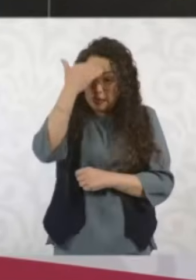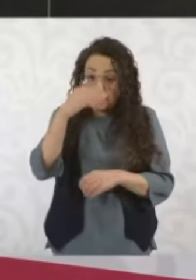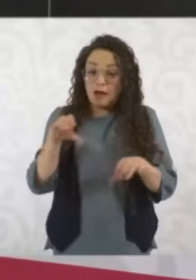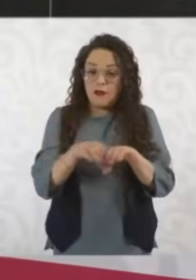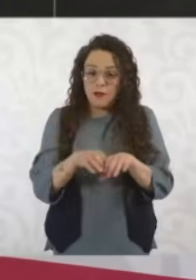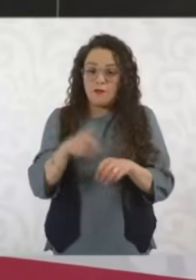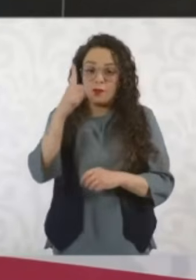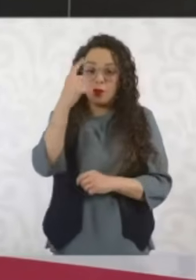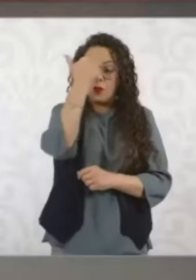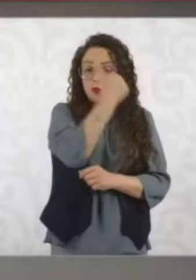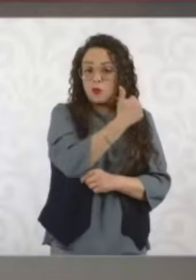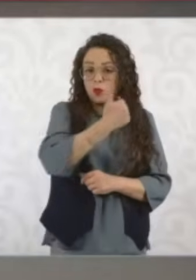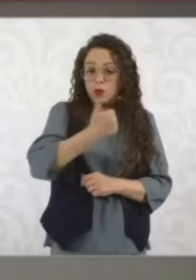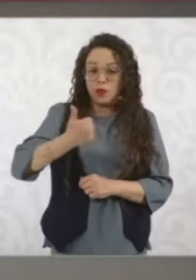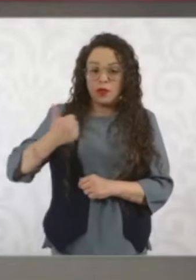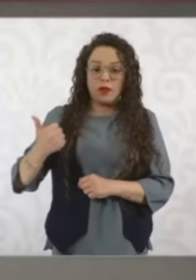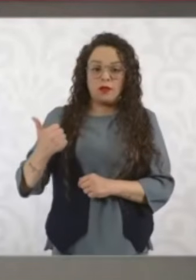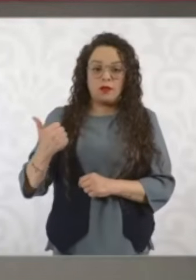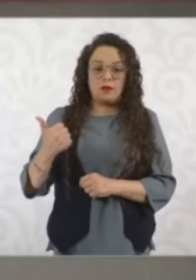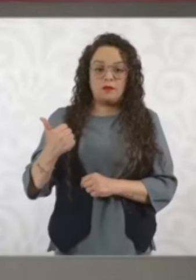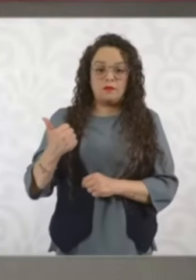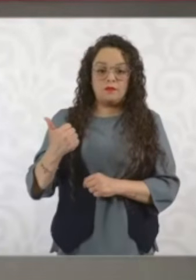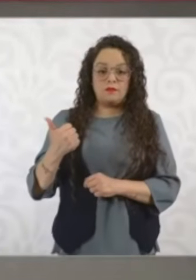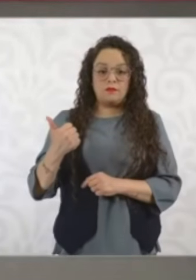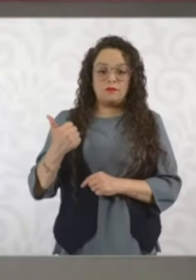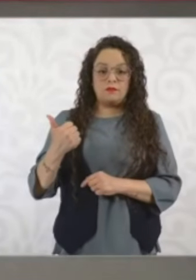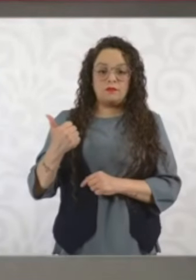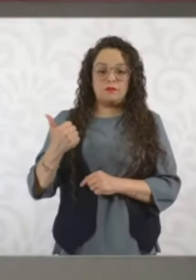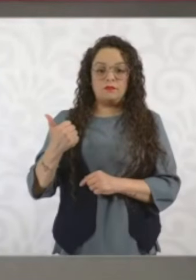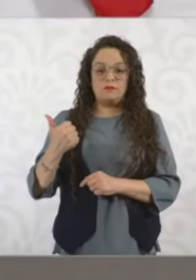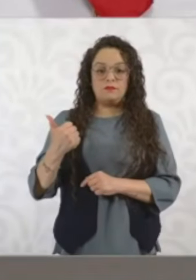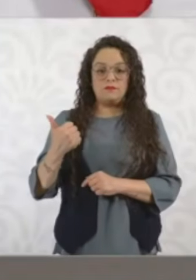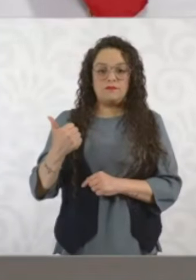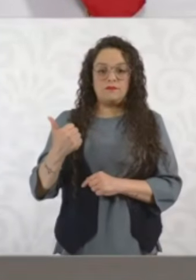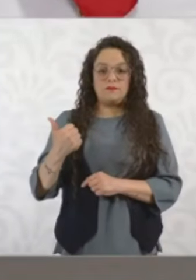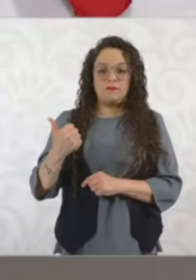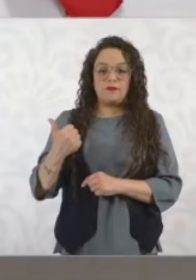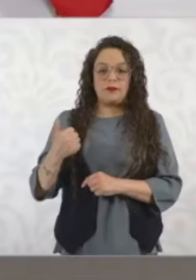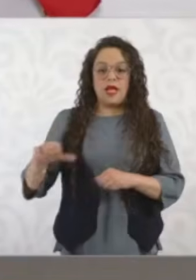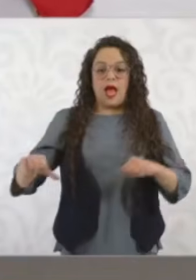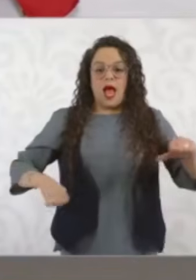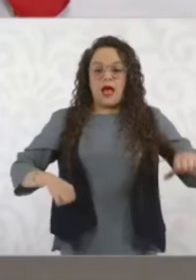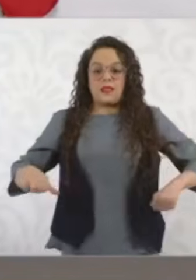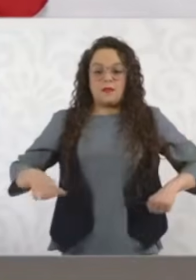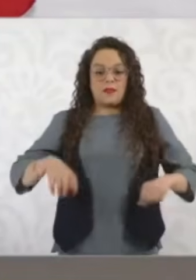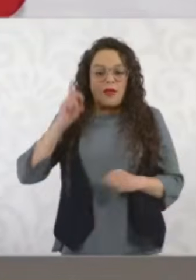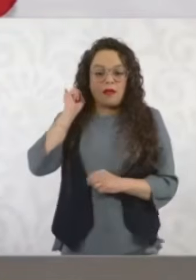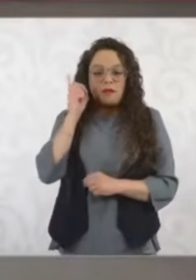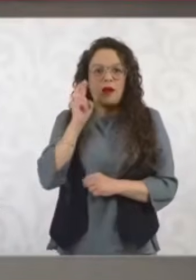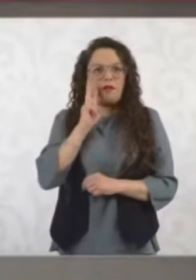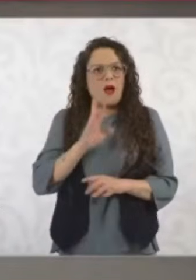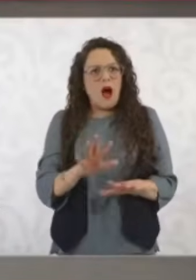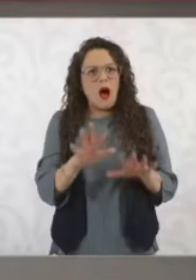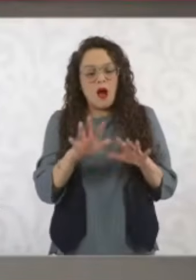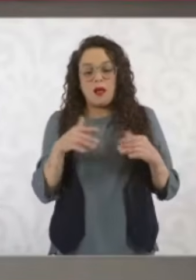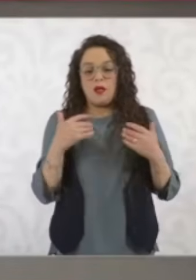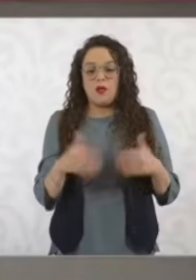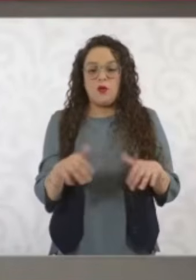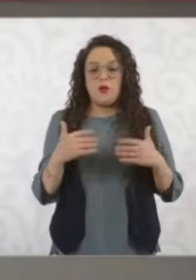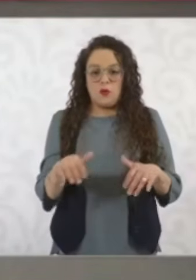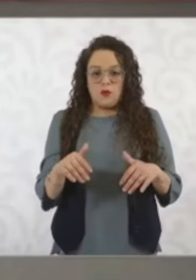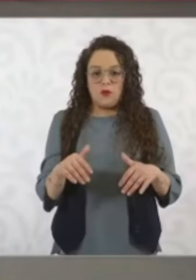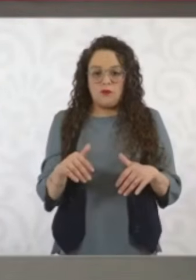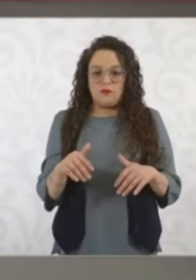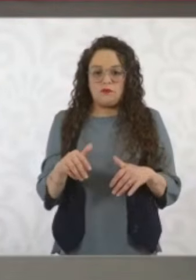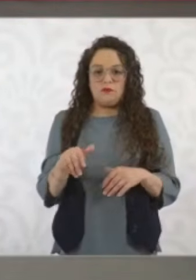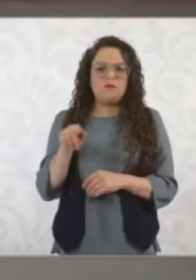con ciertas o con claras actividades diarias que lo que